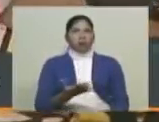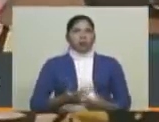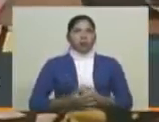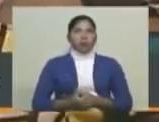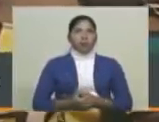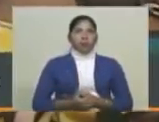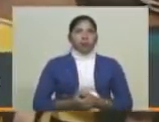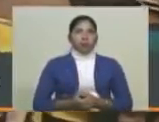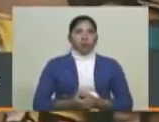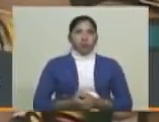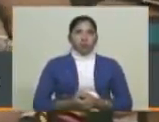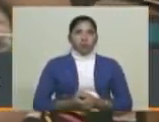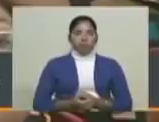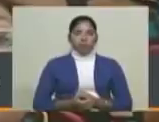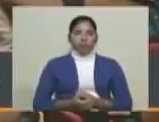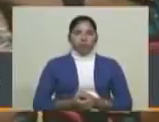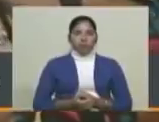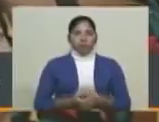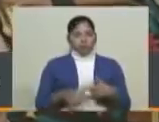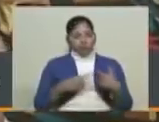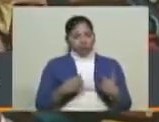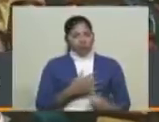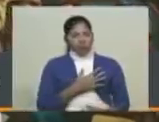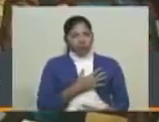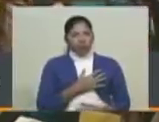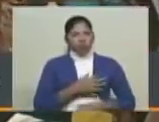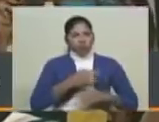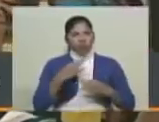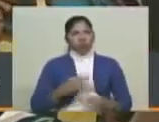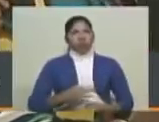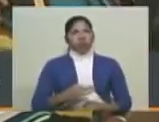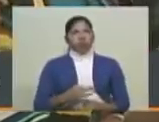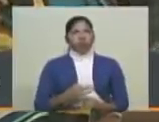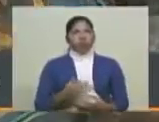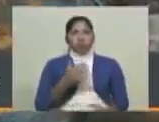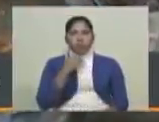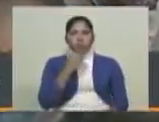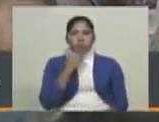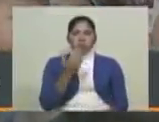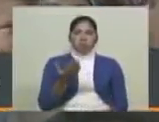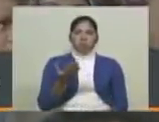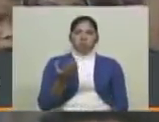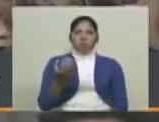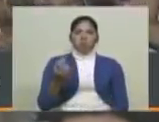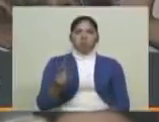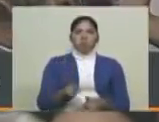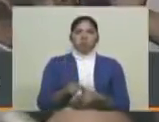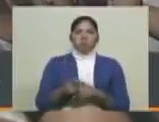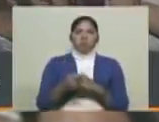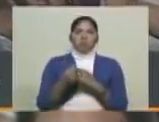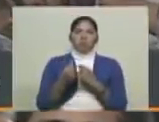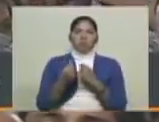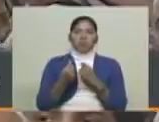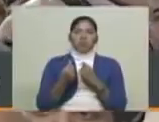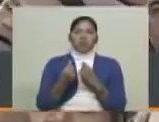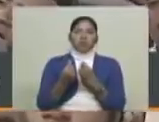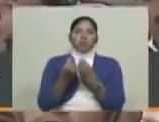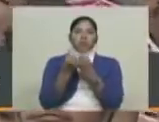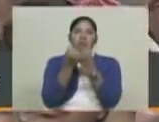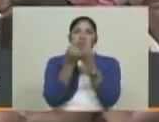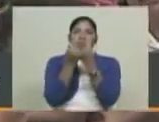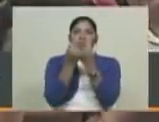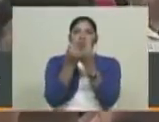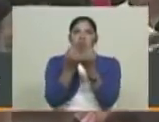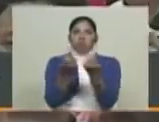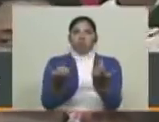No hay otra forma de hacer un esfuerzo que no sea desde el corazón, porque lo demás sería monetizar las cosas.